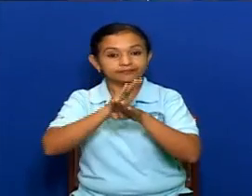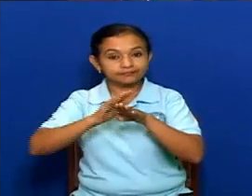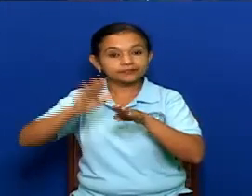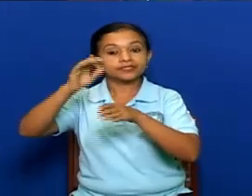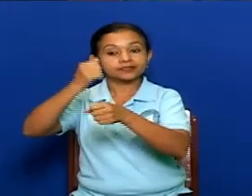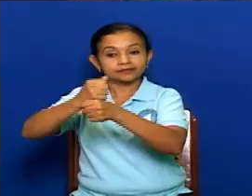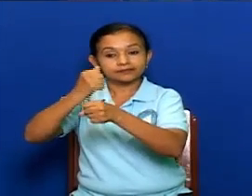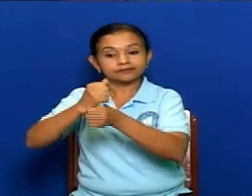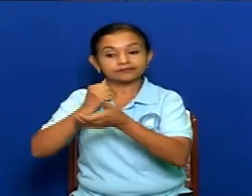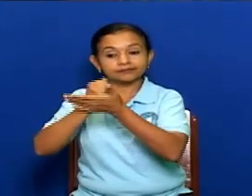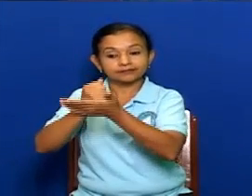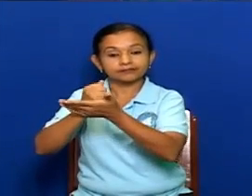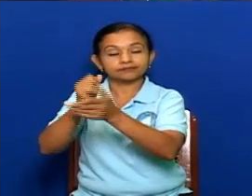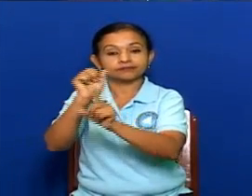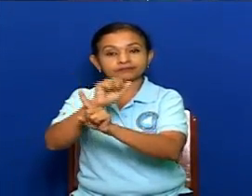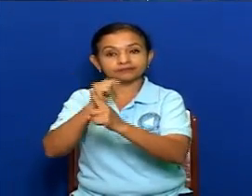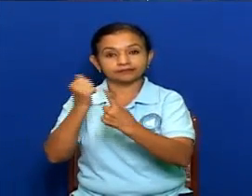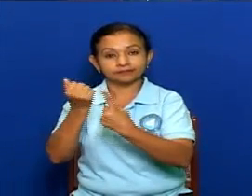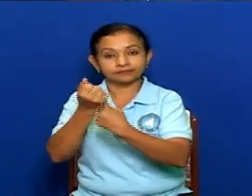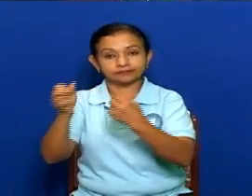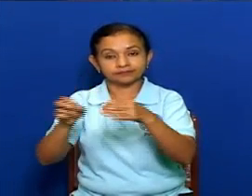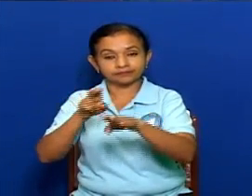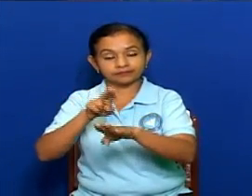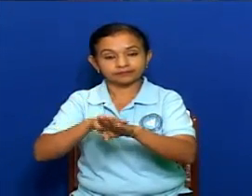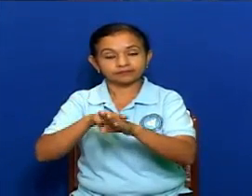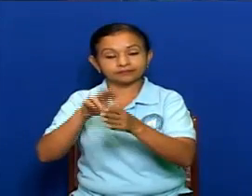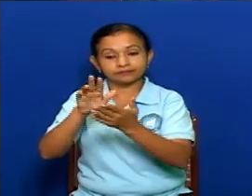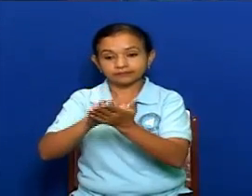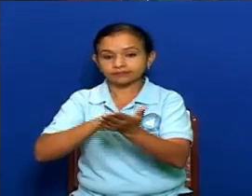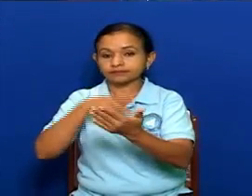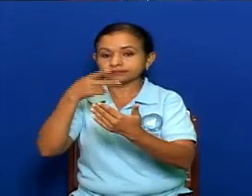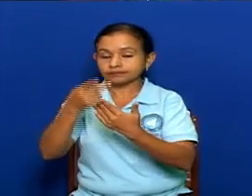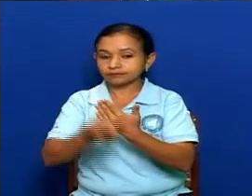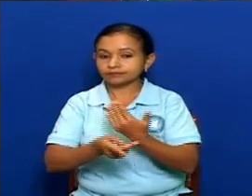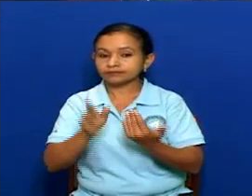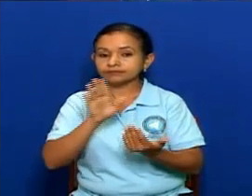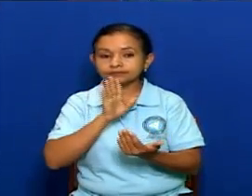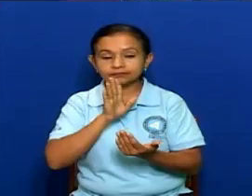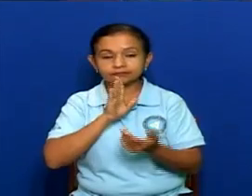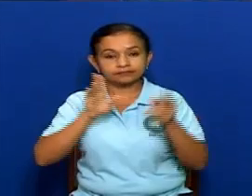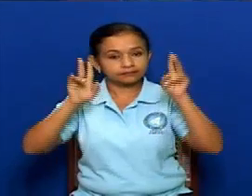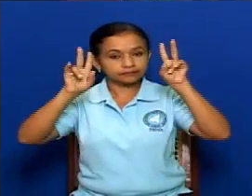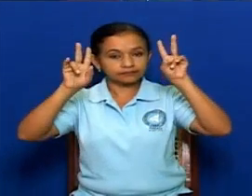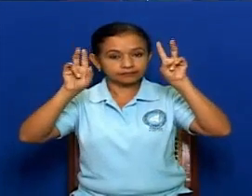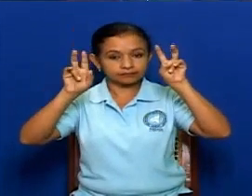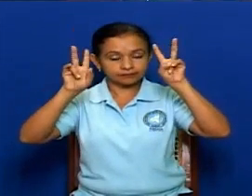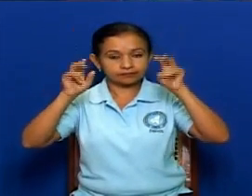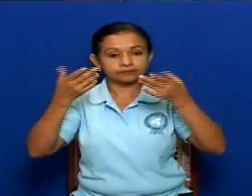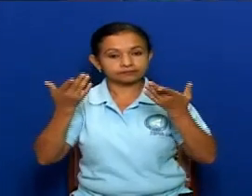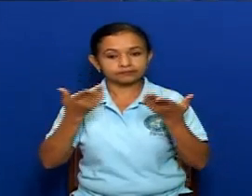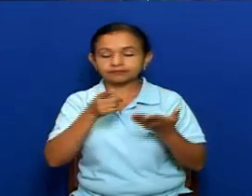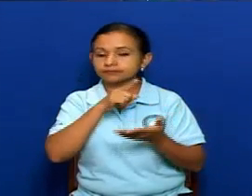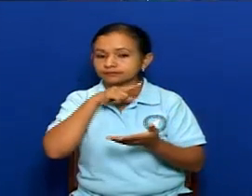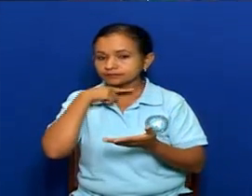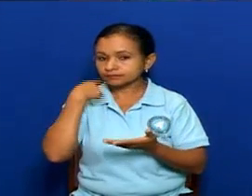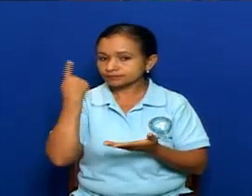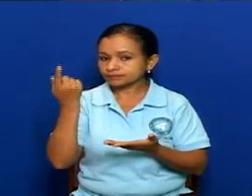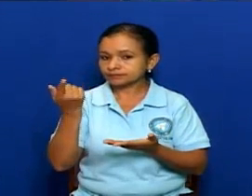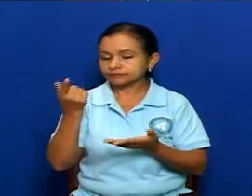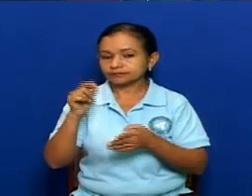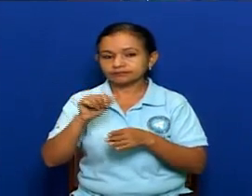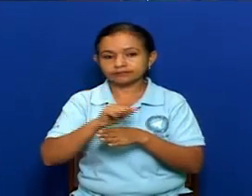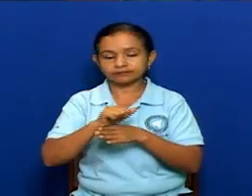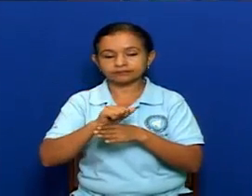trabajo de esta asamblea, porque también nosotros en el programa hablamos de temas prácticos de